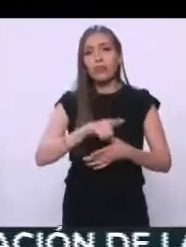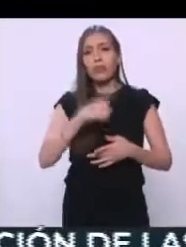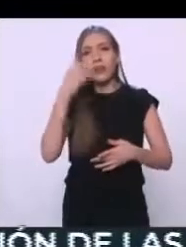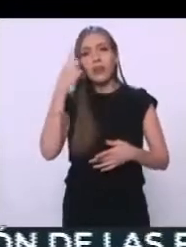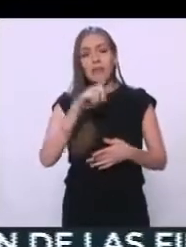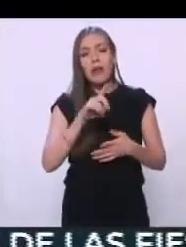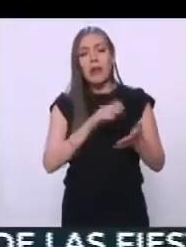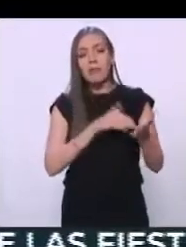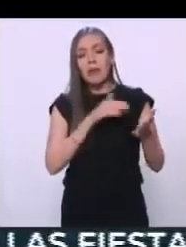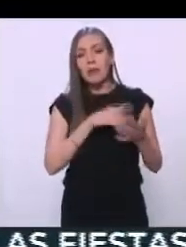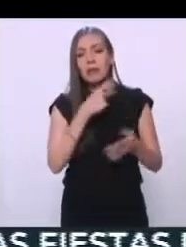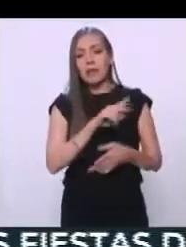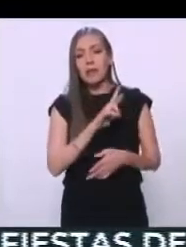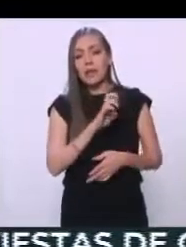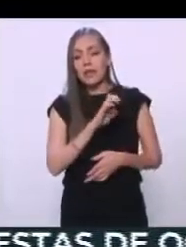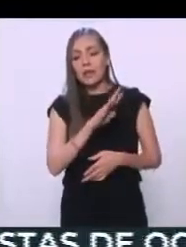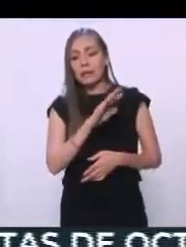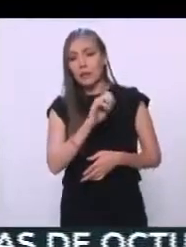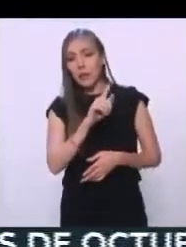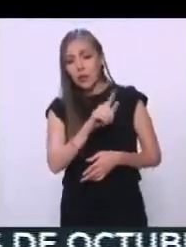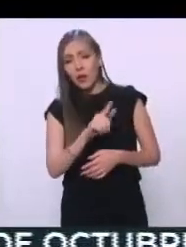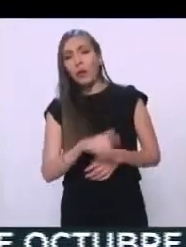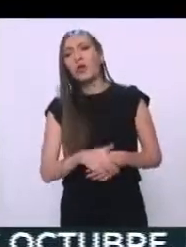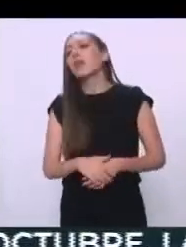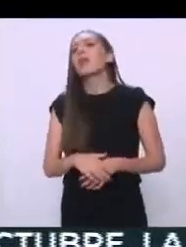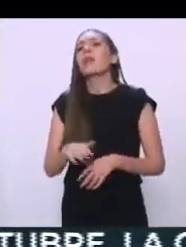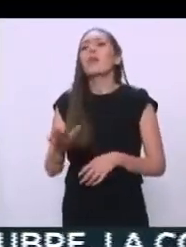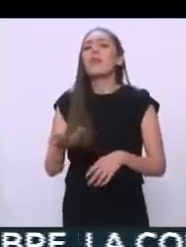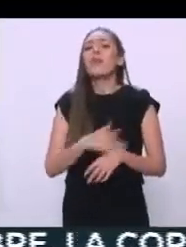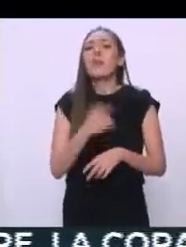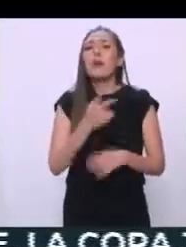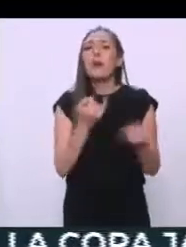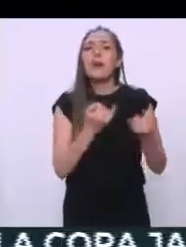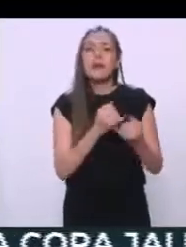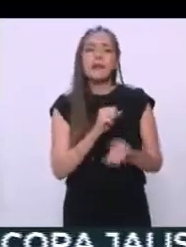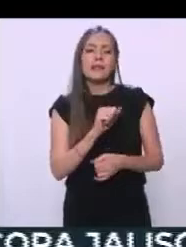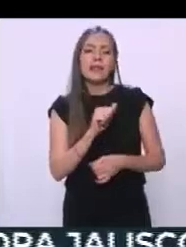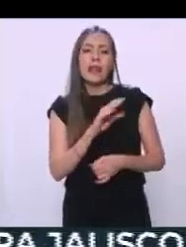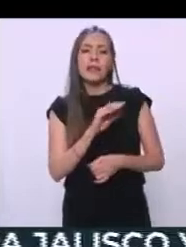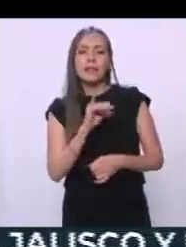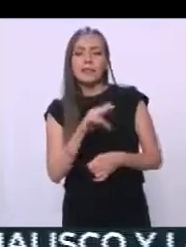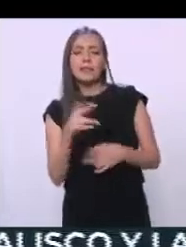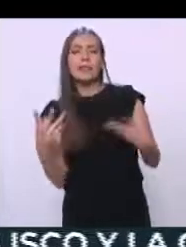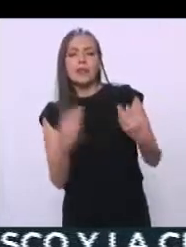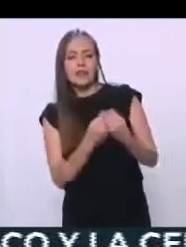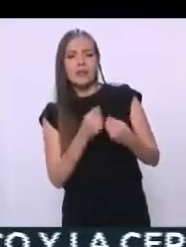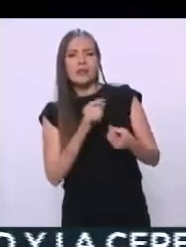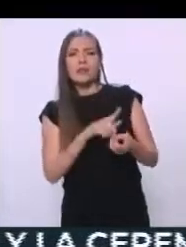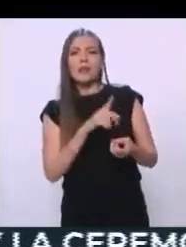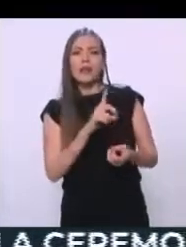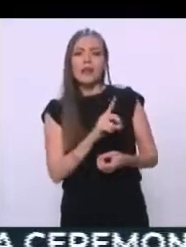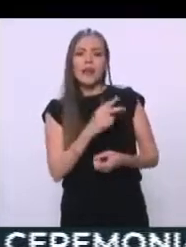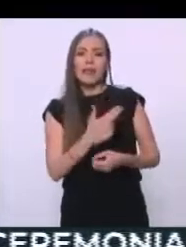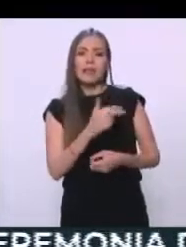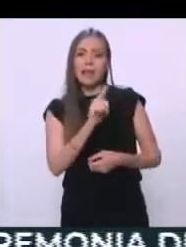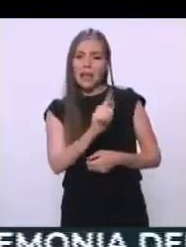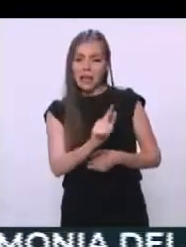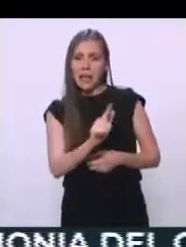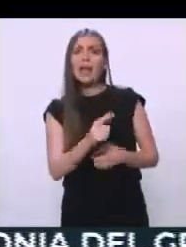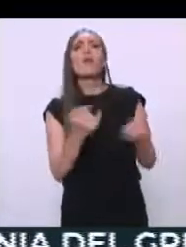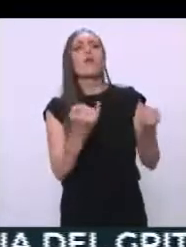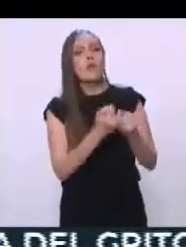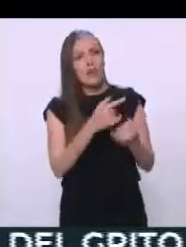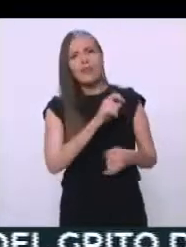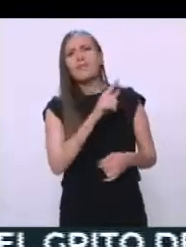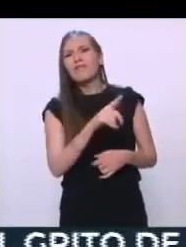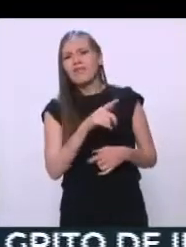ahí en unos manejos turbios, que era SACIR, que estaba de alguna manera en alianza con OHL y que han salido también en estos otros escándalos